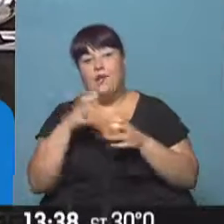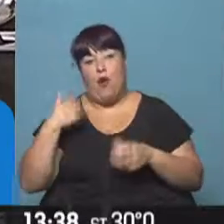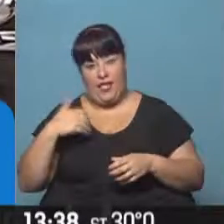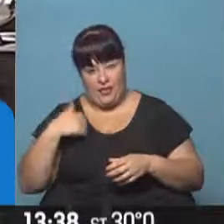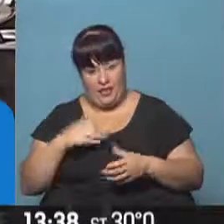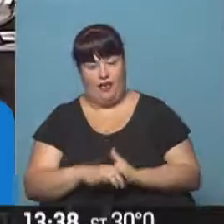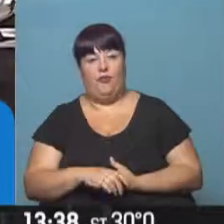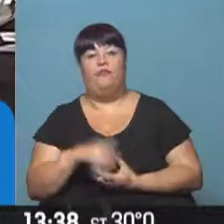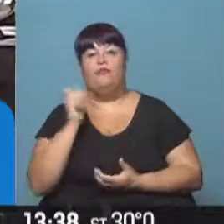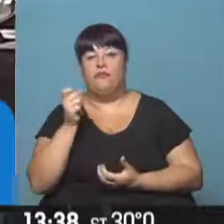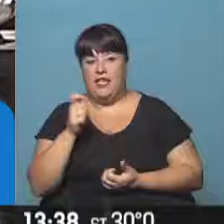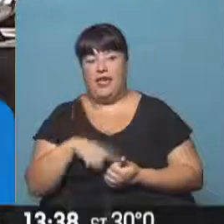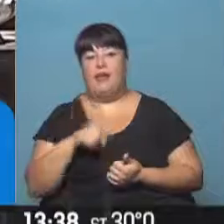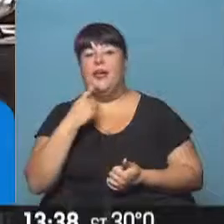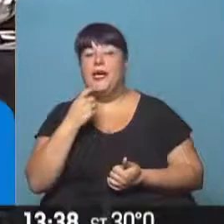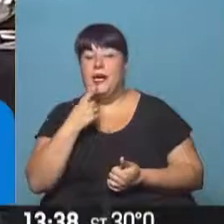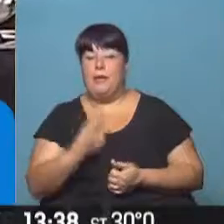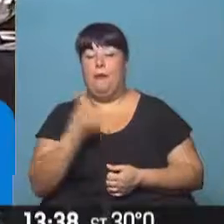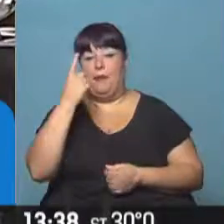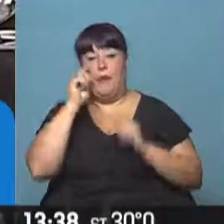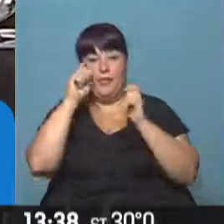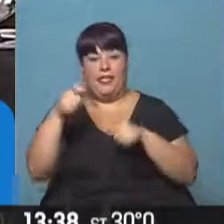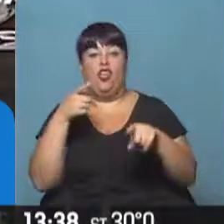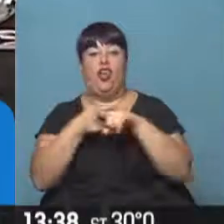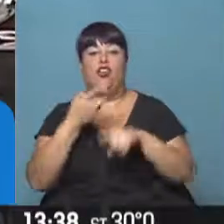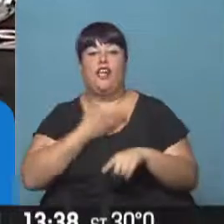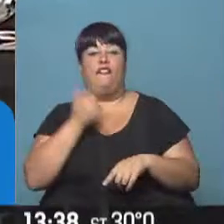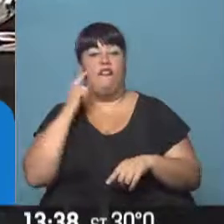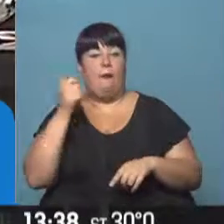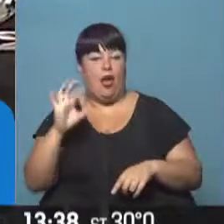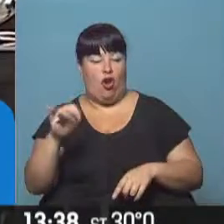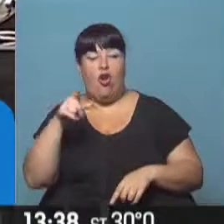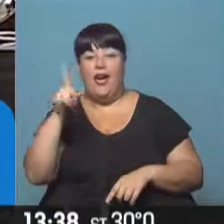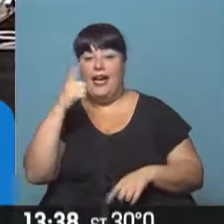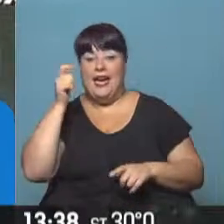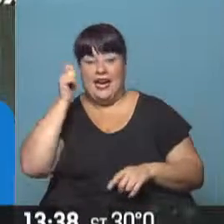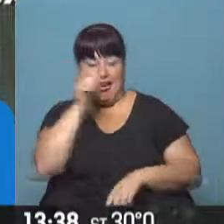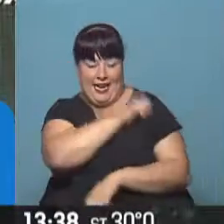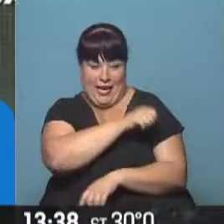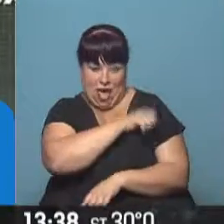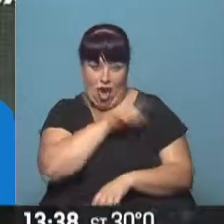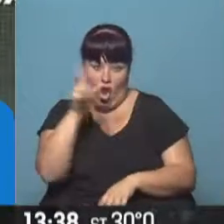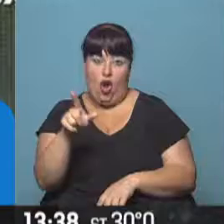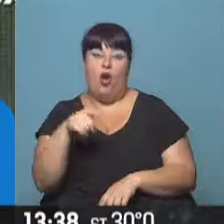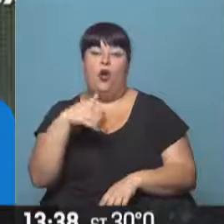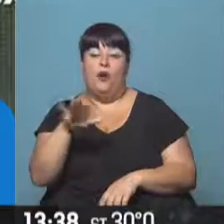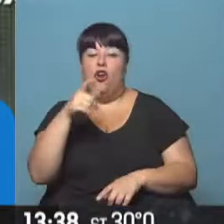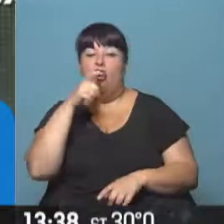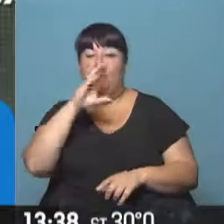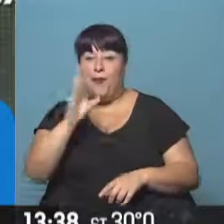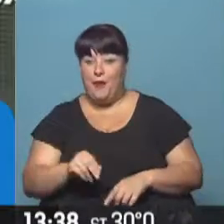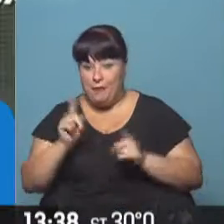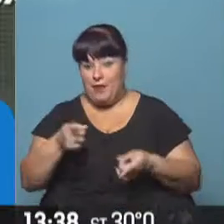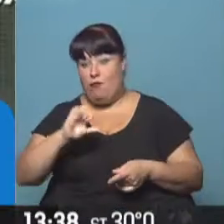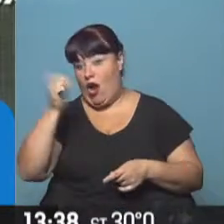argentinos. Estamos hablando de que River va a debutar como visitante ante Flamengo, allí en Río de Janeiro, donde se definió la Copa Sudamericana